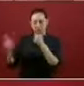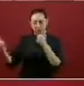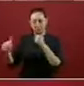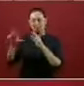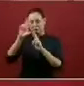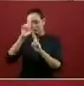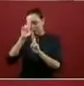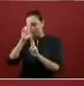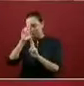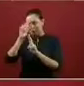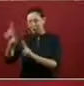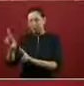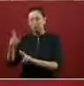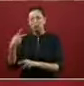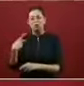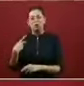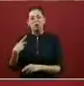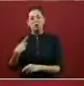pero se detienen